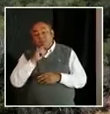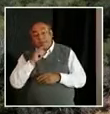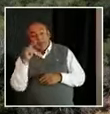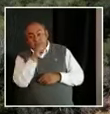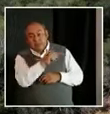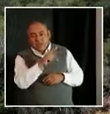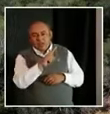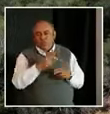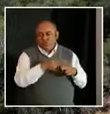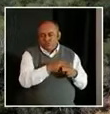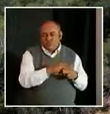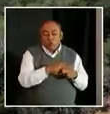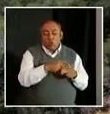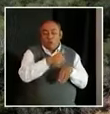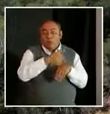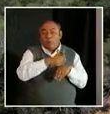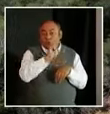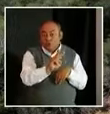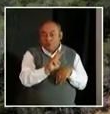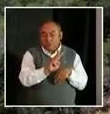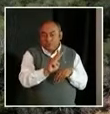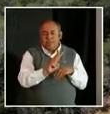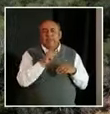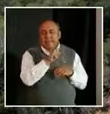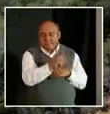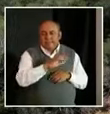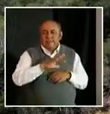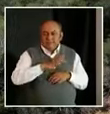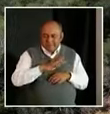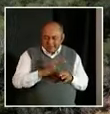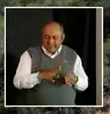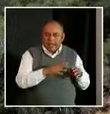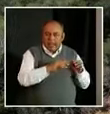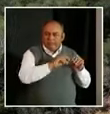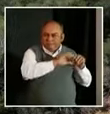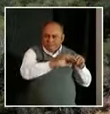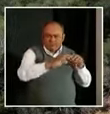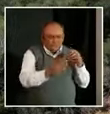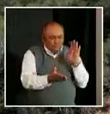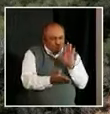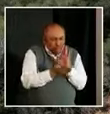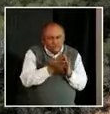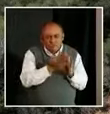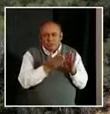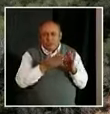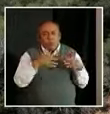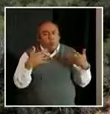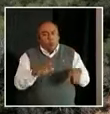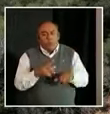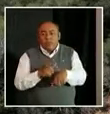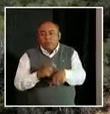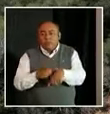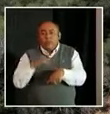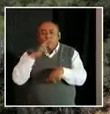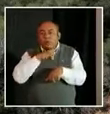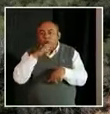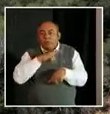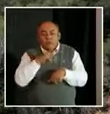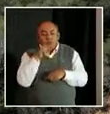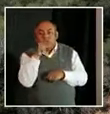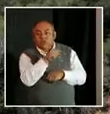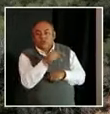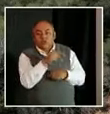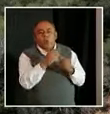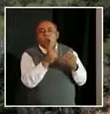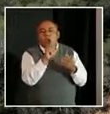2, que es una obra que se está construyendo en tiempo récord. Una obra como El Cuchillo 2